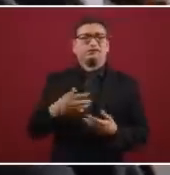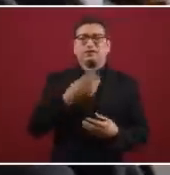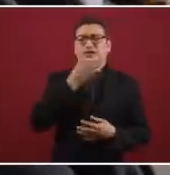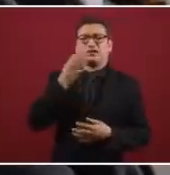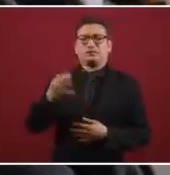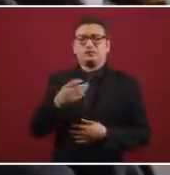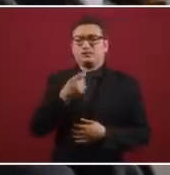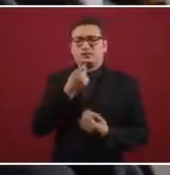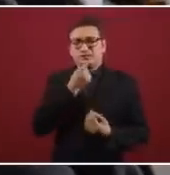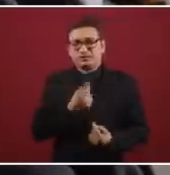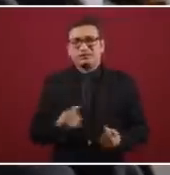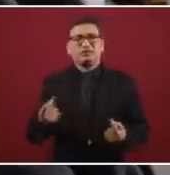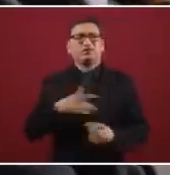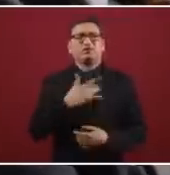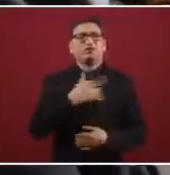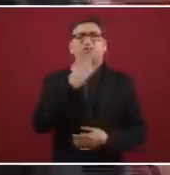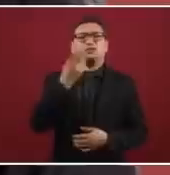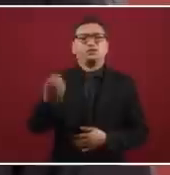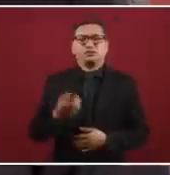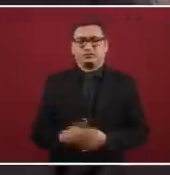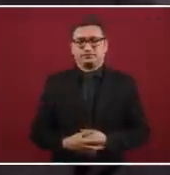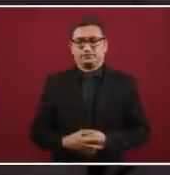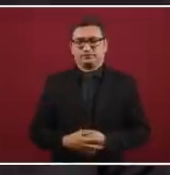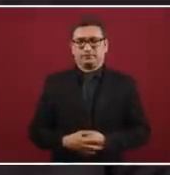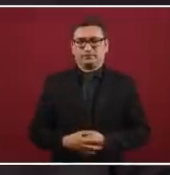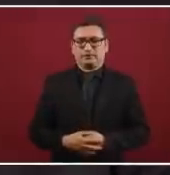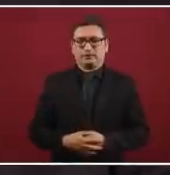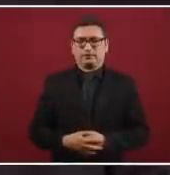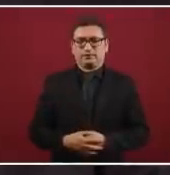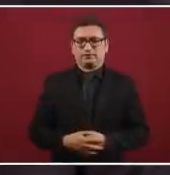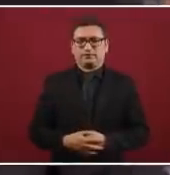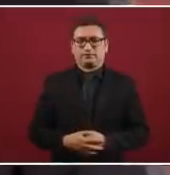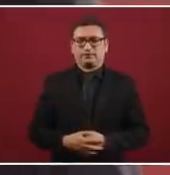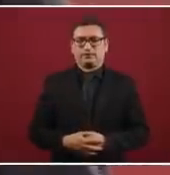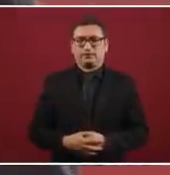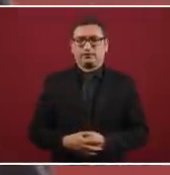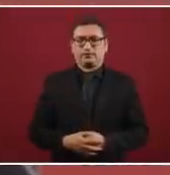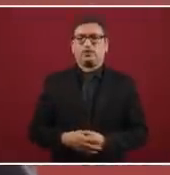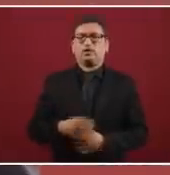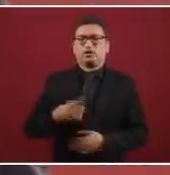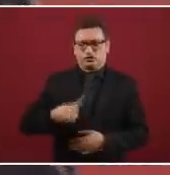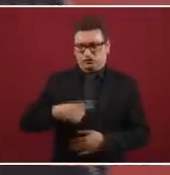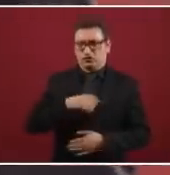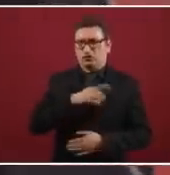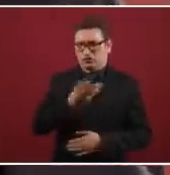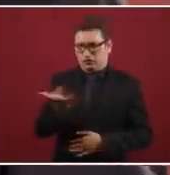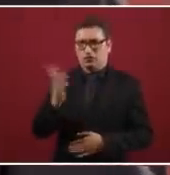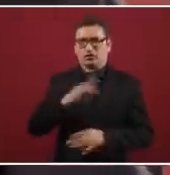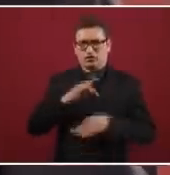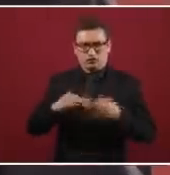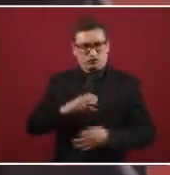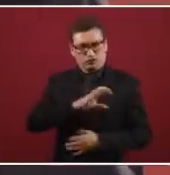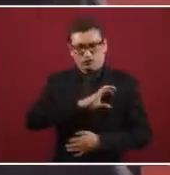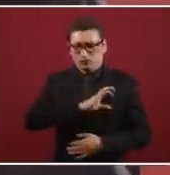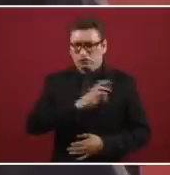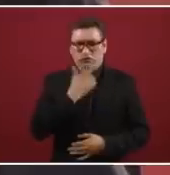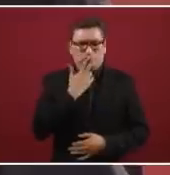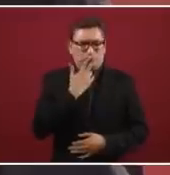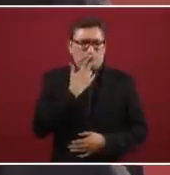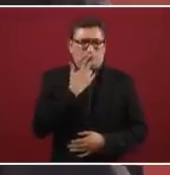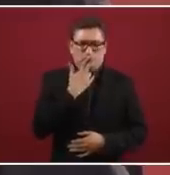¿no? El niño. Pues que nuestro cariño, nuestro afecto,